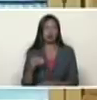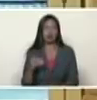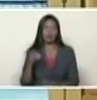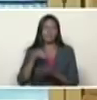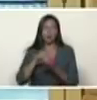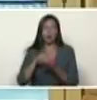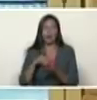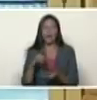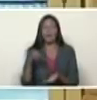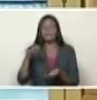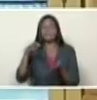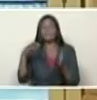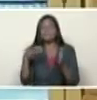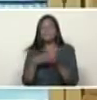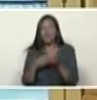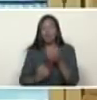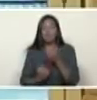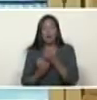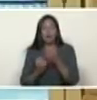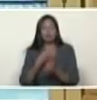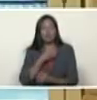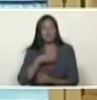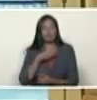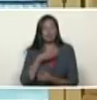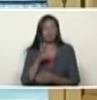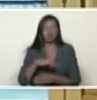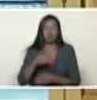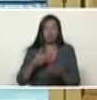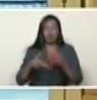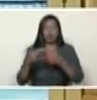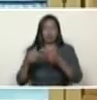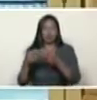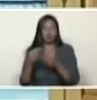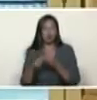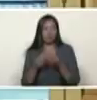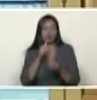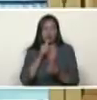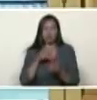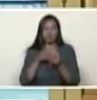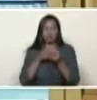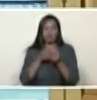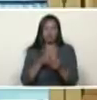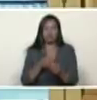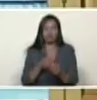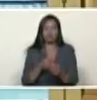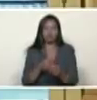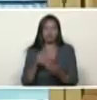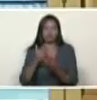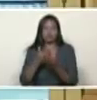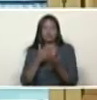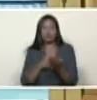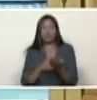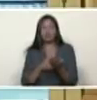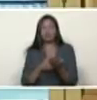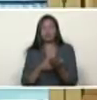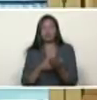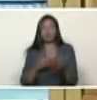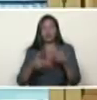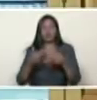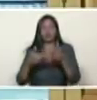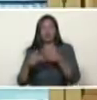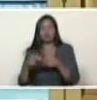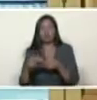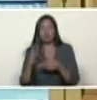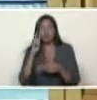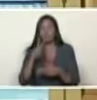nuevas, pónganlo en la agenda. ¿Dónde las vamos a construir? ¿Cómo? ¿Quién las va a dirigir? Y antes de construir la edificación o